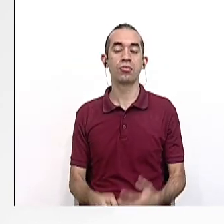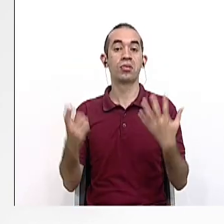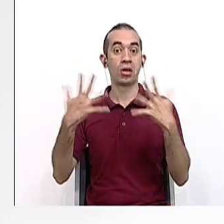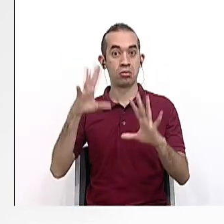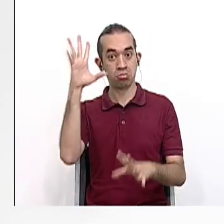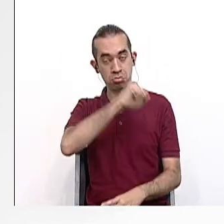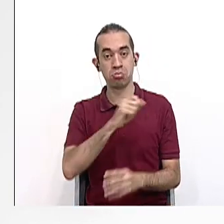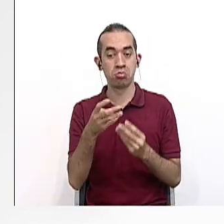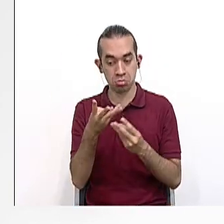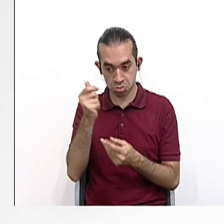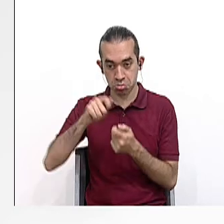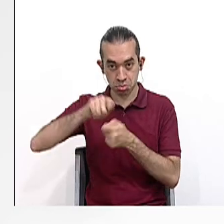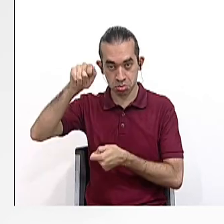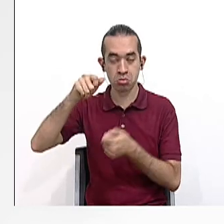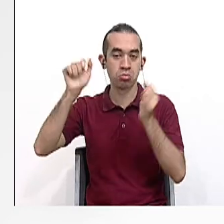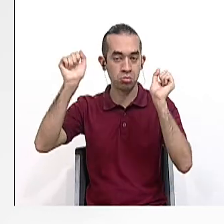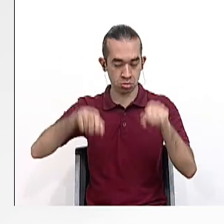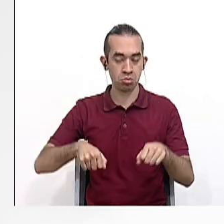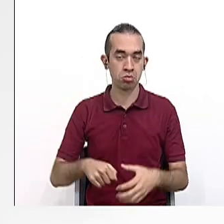cuantificado, pues la podemos zafar.